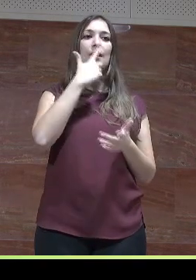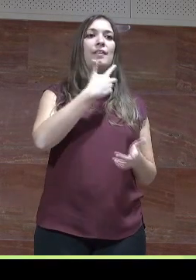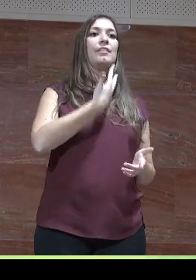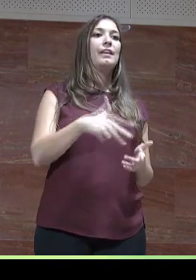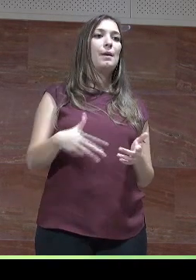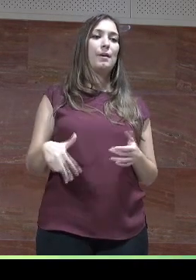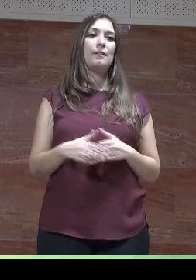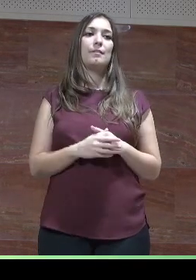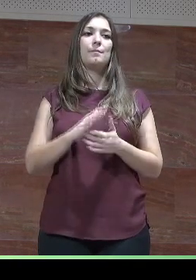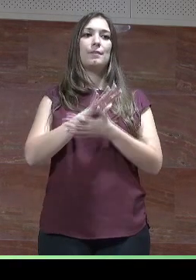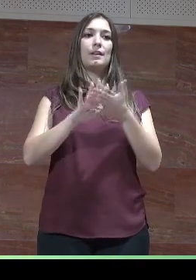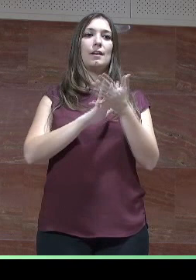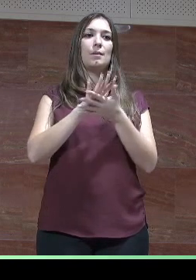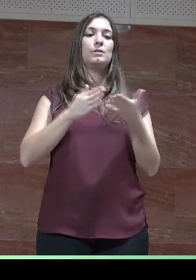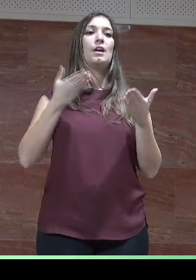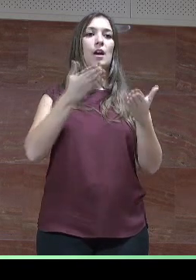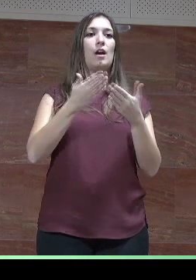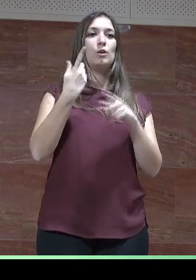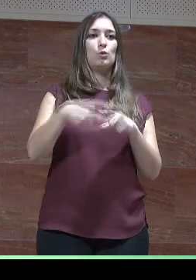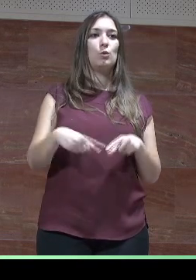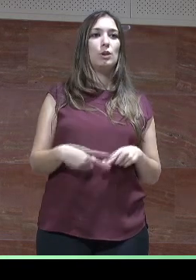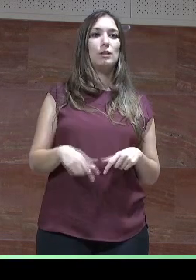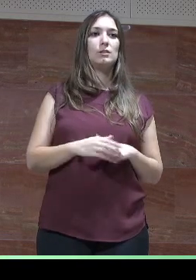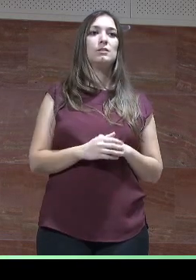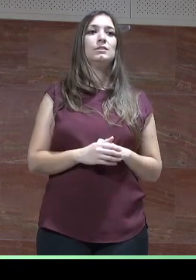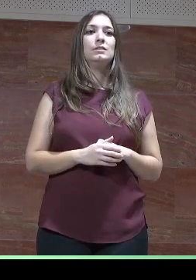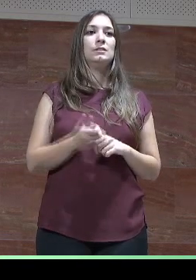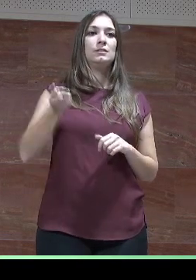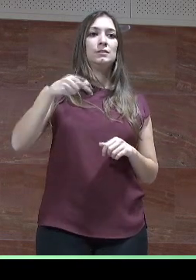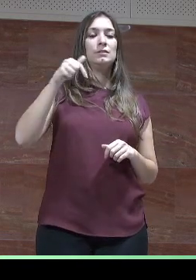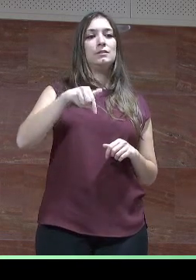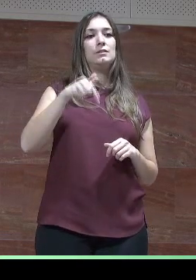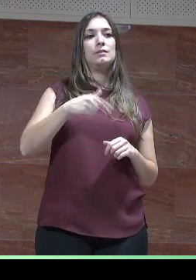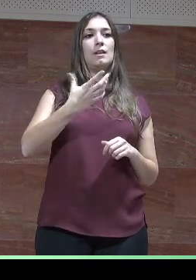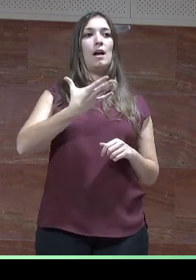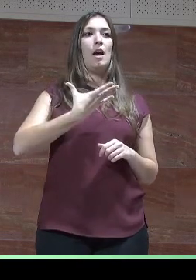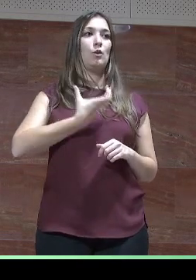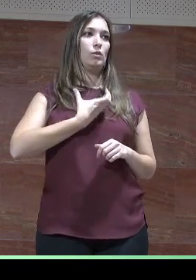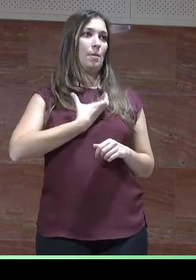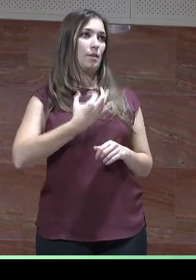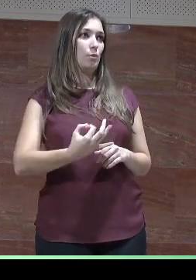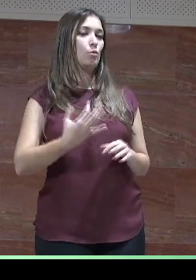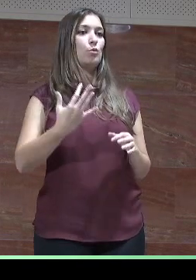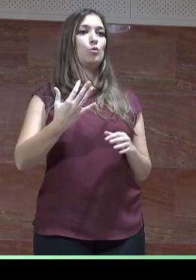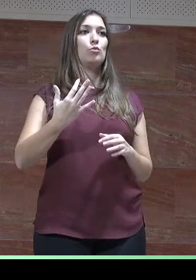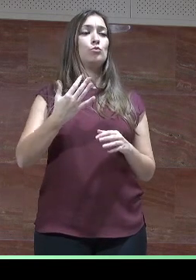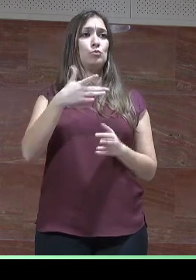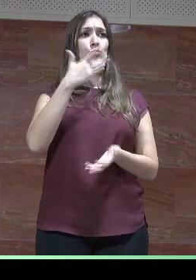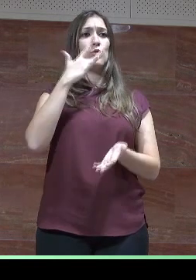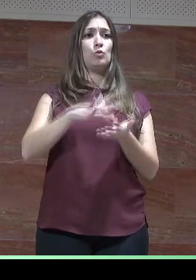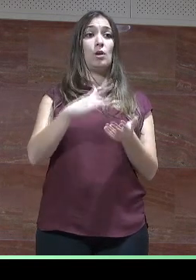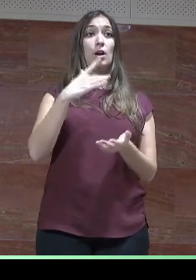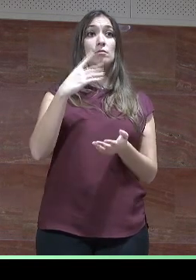todas las ayudas que hay. Creo que es un poco como aquí, que son los ayuntamientos que vienen y te